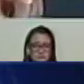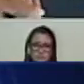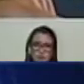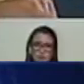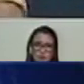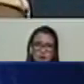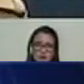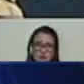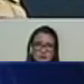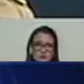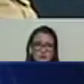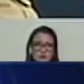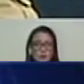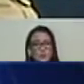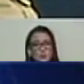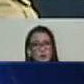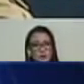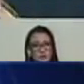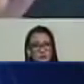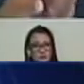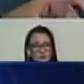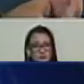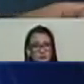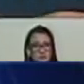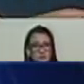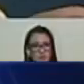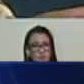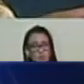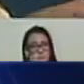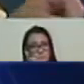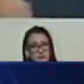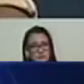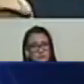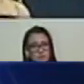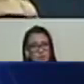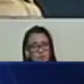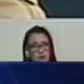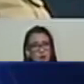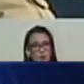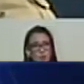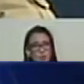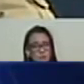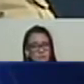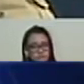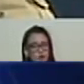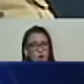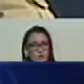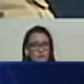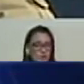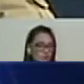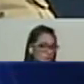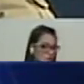de su maquinaria. Cuando llegó el primer resultado de nuestro exit poll, que nos llegó a las 8:30 de la mañana, el candidato Nicolás Maduro